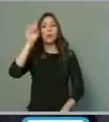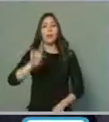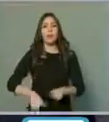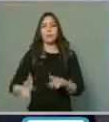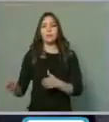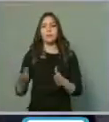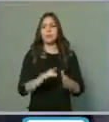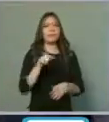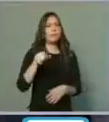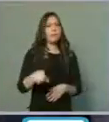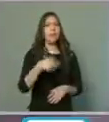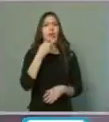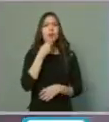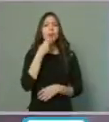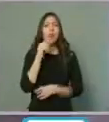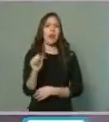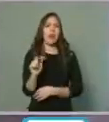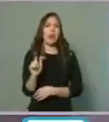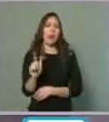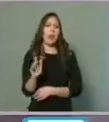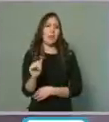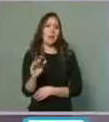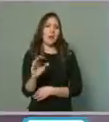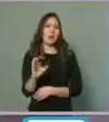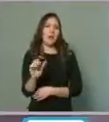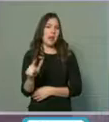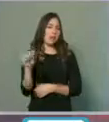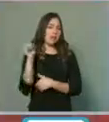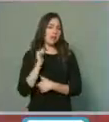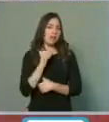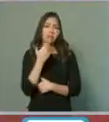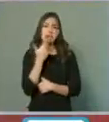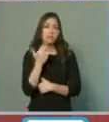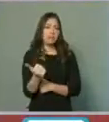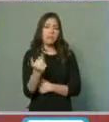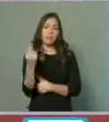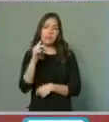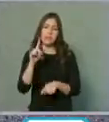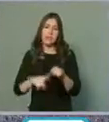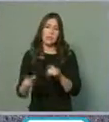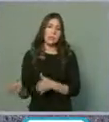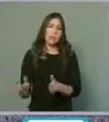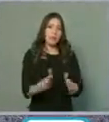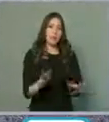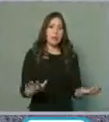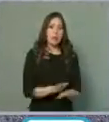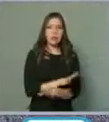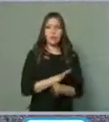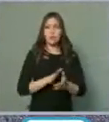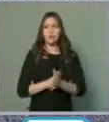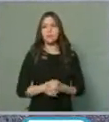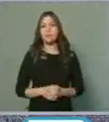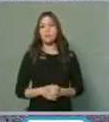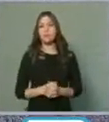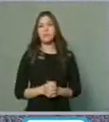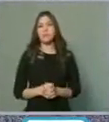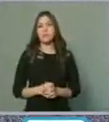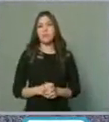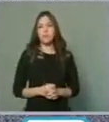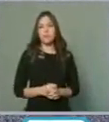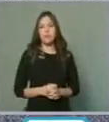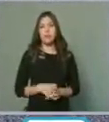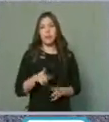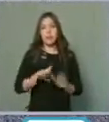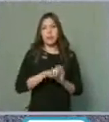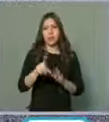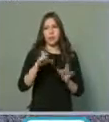este albacea no está cumpliendo con lo que tiene que hacer, vamos a removerlo. Oye, Valente, ya me surge otra duda. Estamos hablando de todas las personas, o sea,